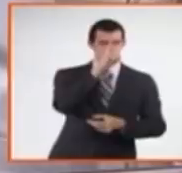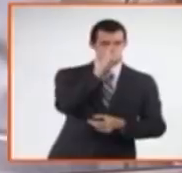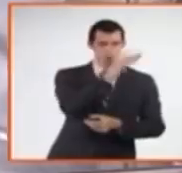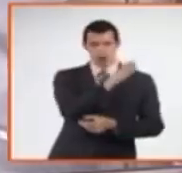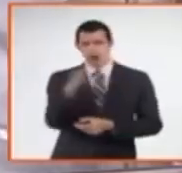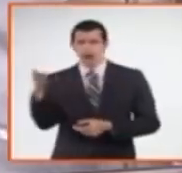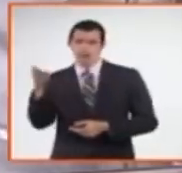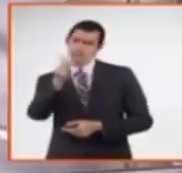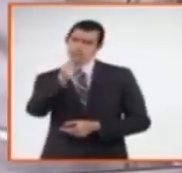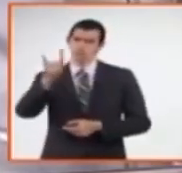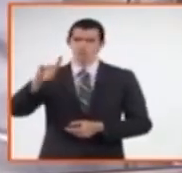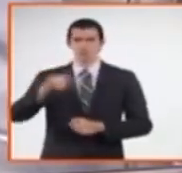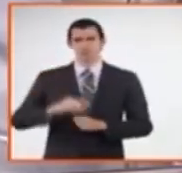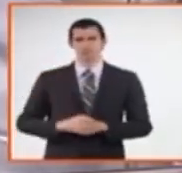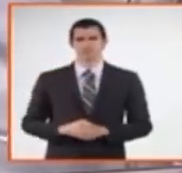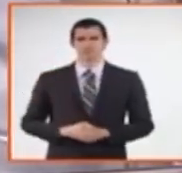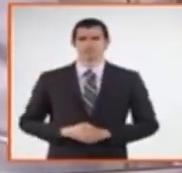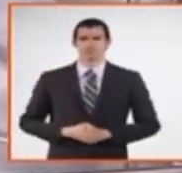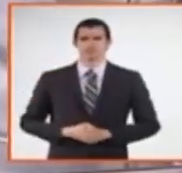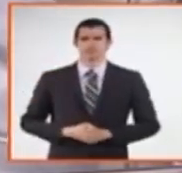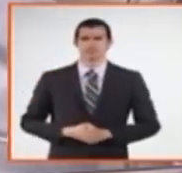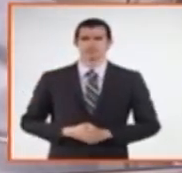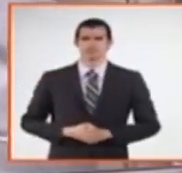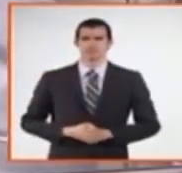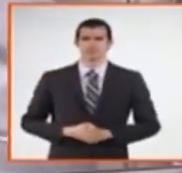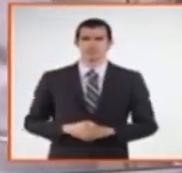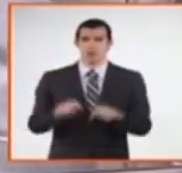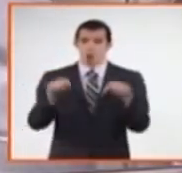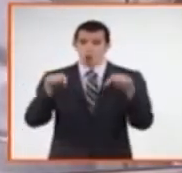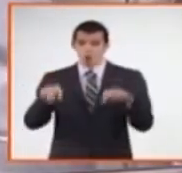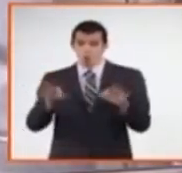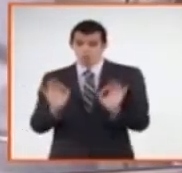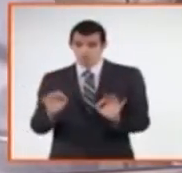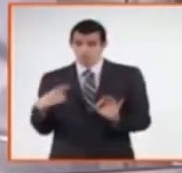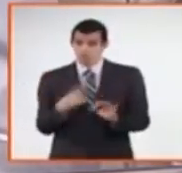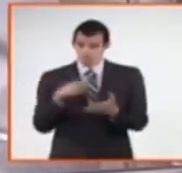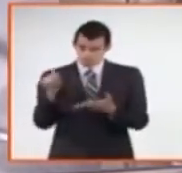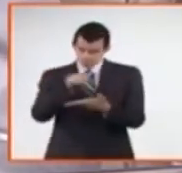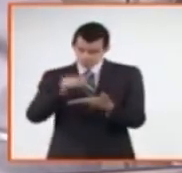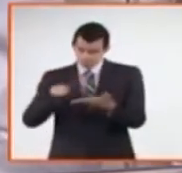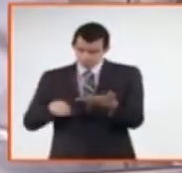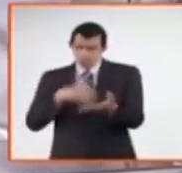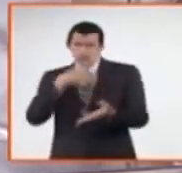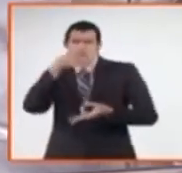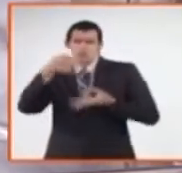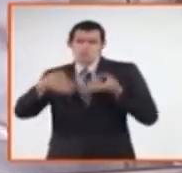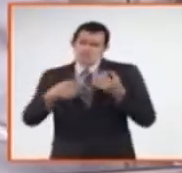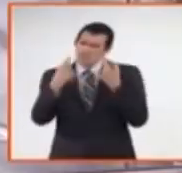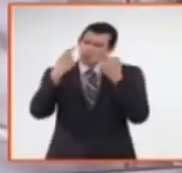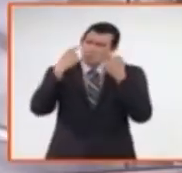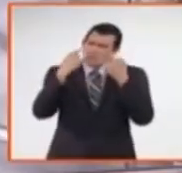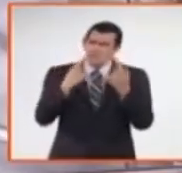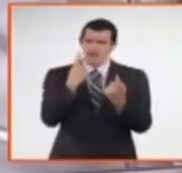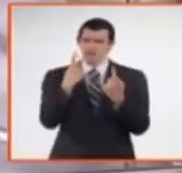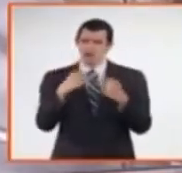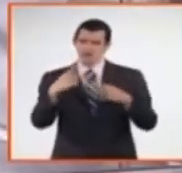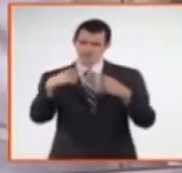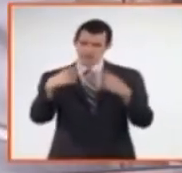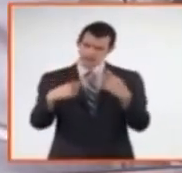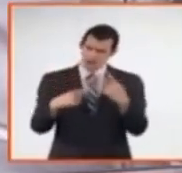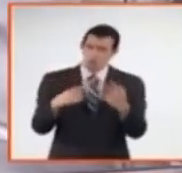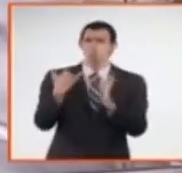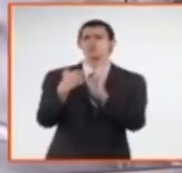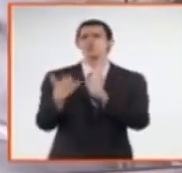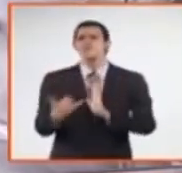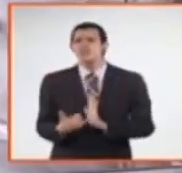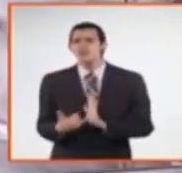entregada en el día de hoy a la autoridad regulatoria que por lo tanto bueno no debe transcurrir mucho tiempo que realmente en el autor hizo solamente todo